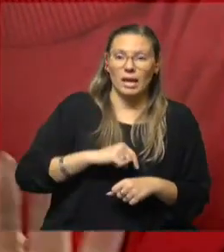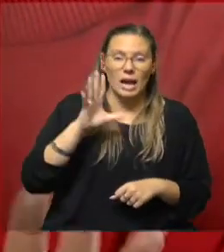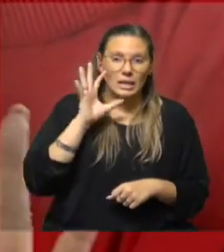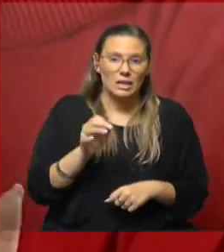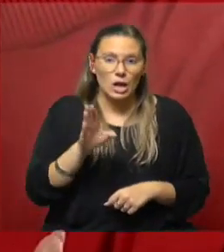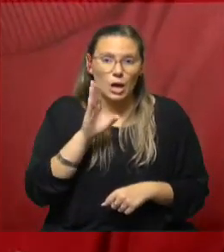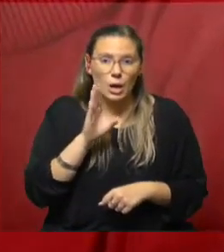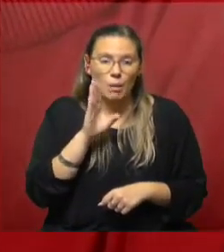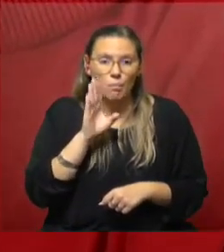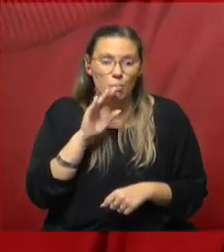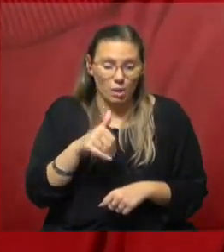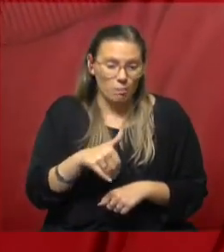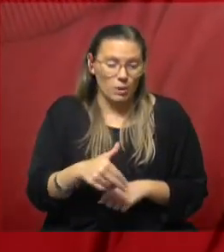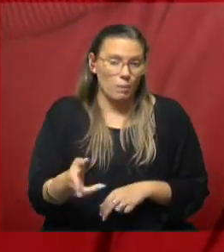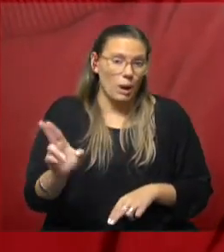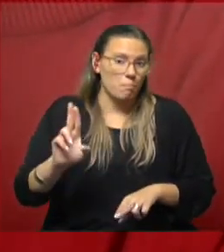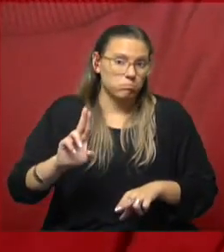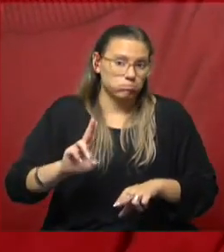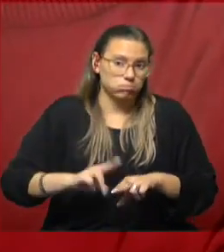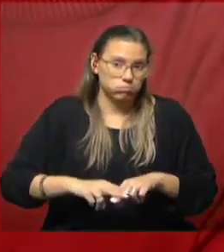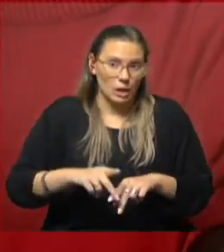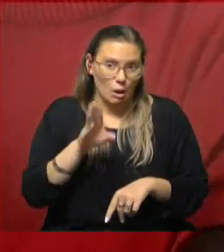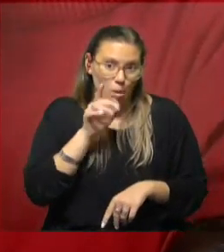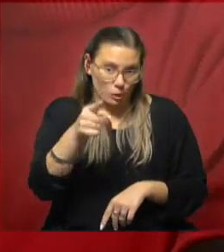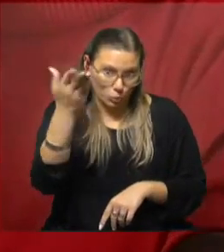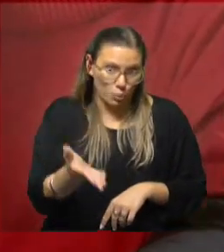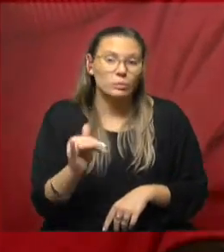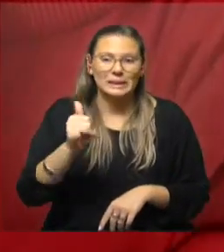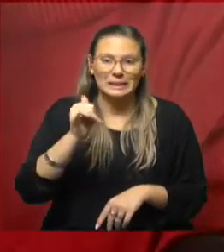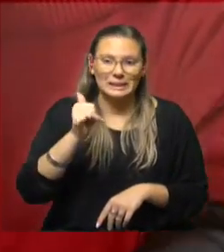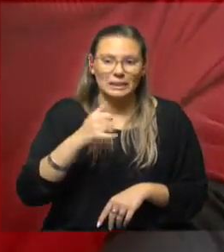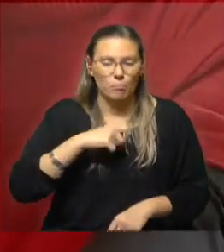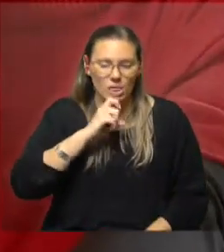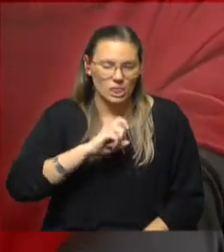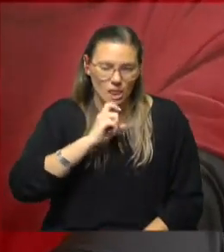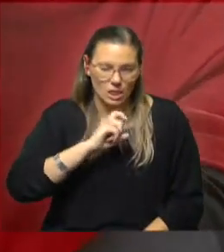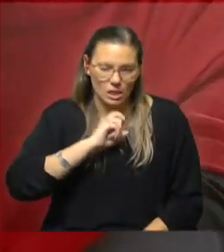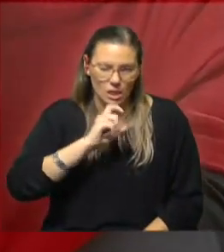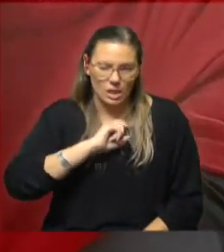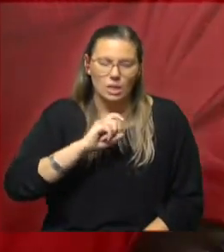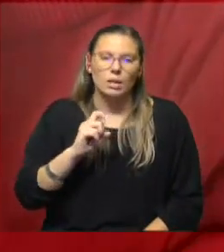madre está en sus últimos momentos. Que la madre sos vos. Es esta mentirosa, sí.